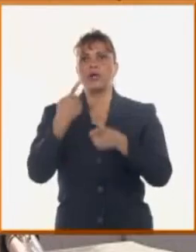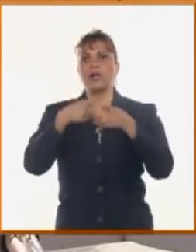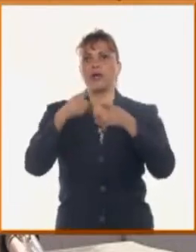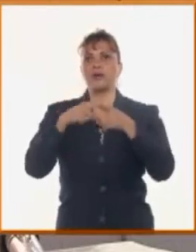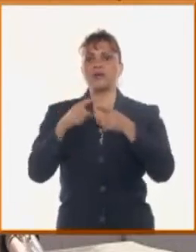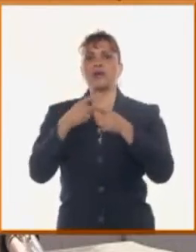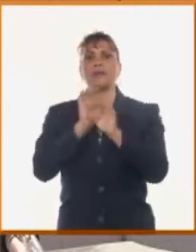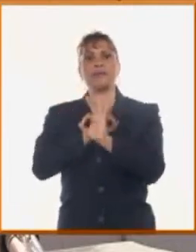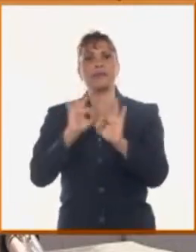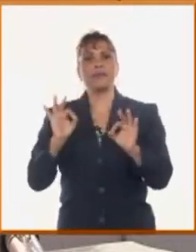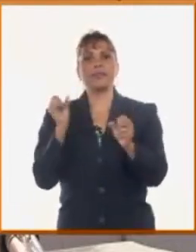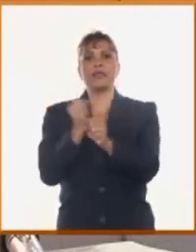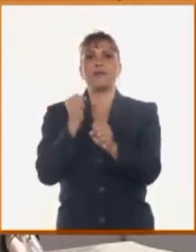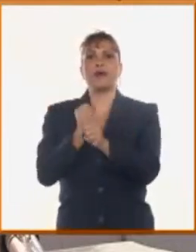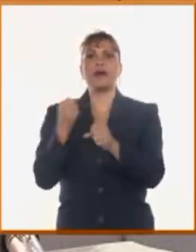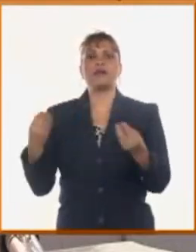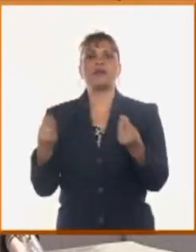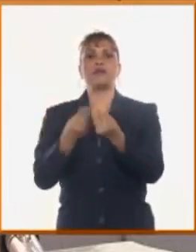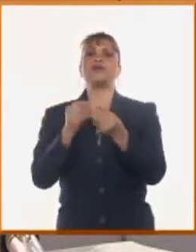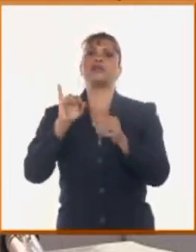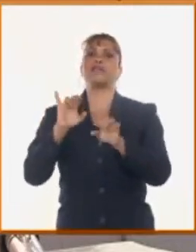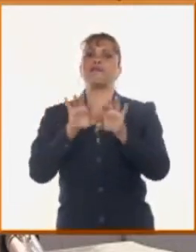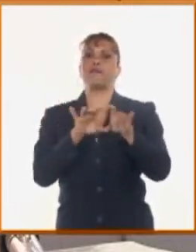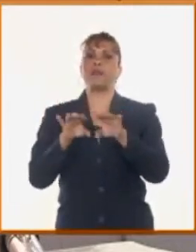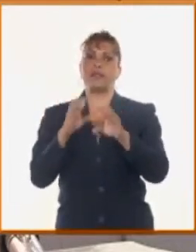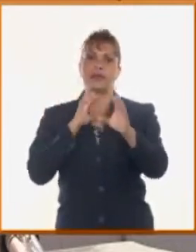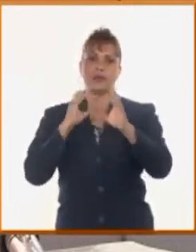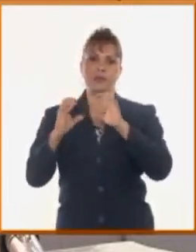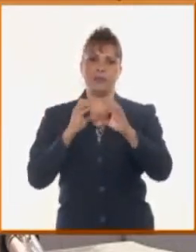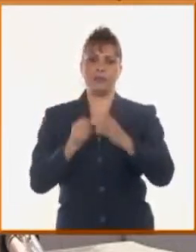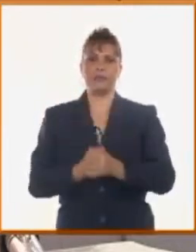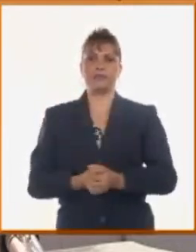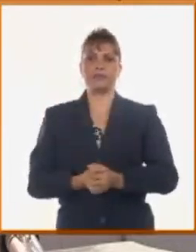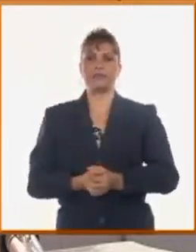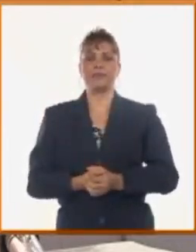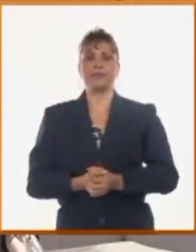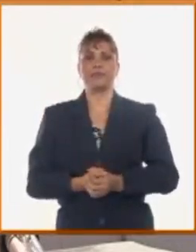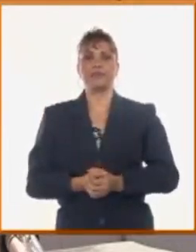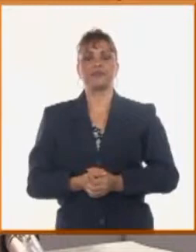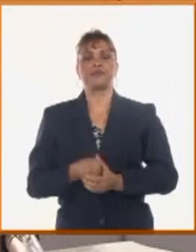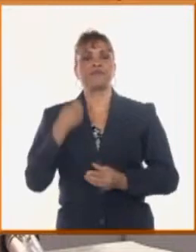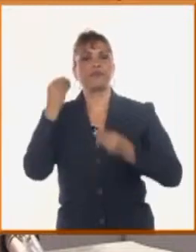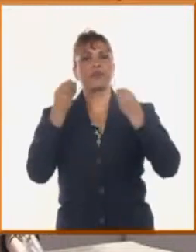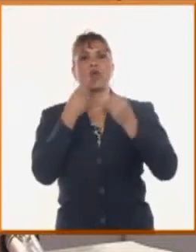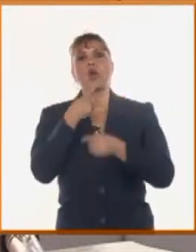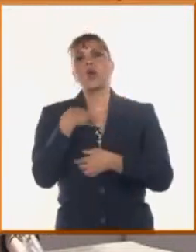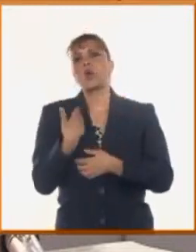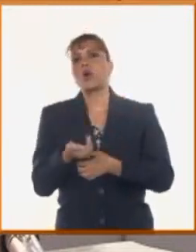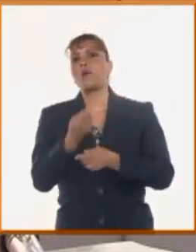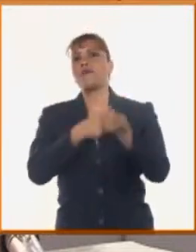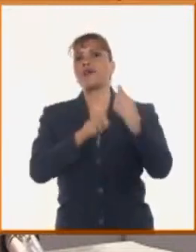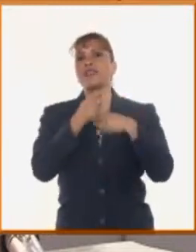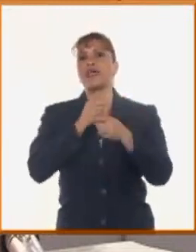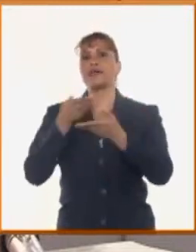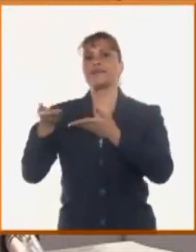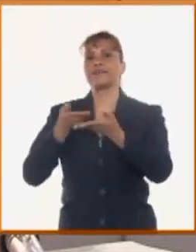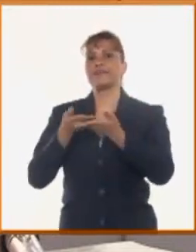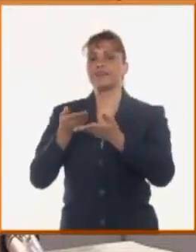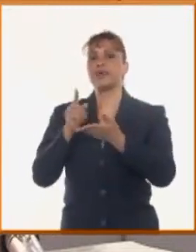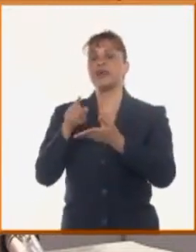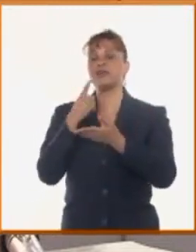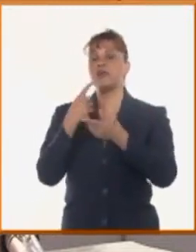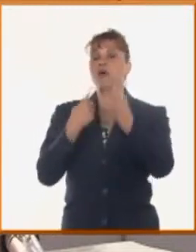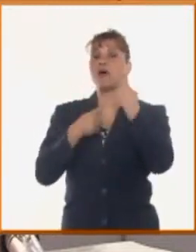especializada para trabajar todo el mundo de la informática y las comunicaciones. Cómo acercar los productos al mercado. Era un tema muy importante y que